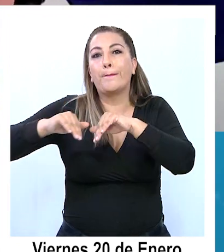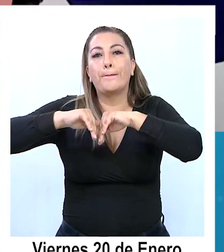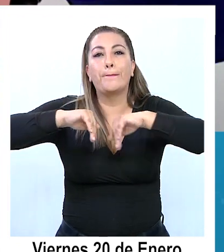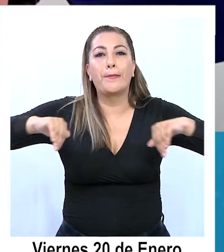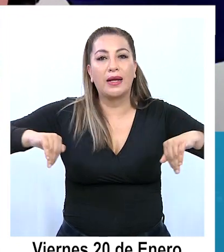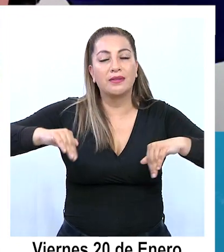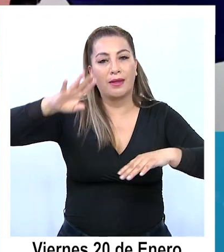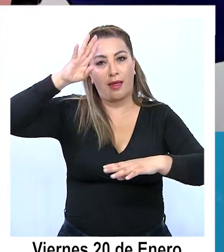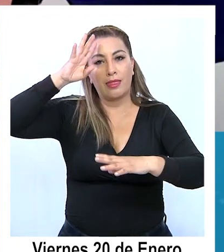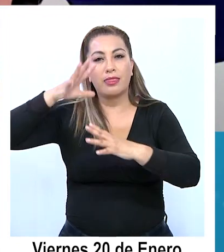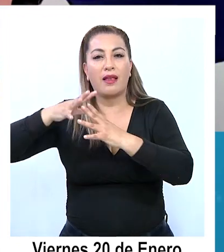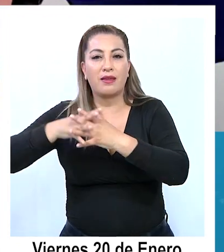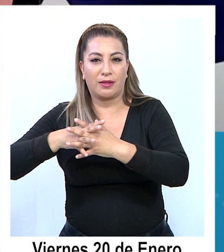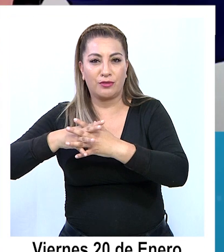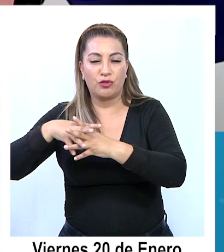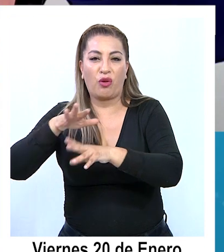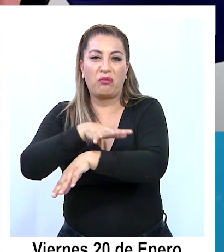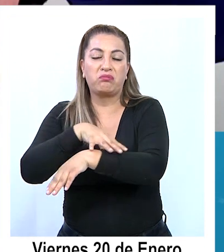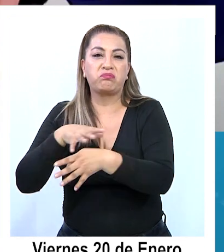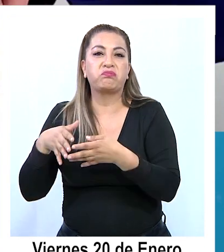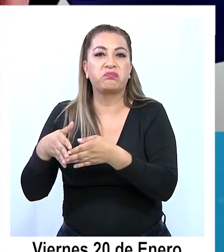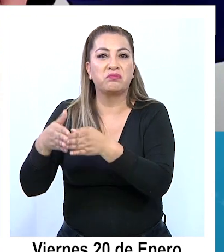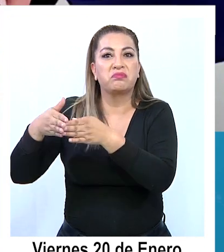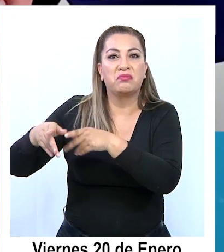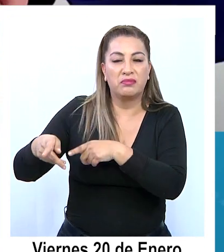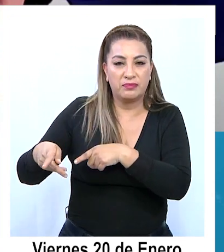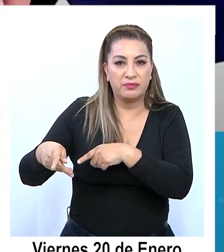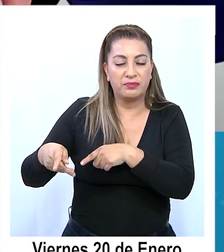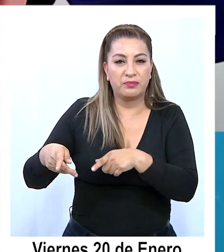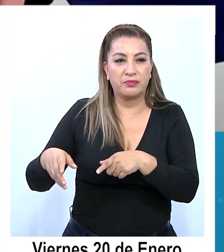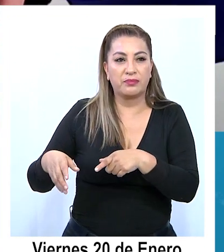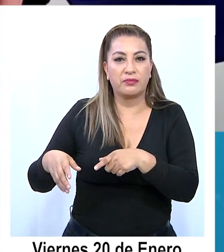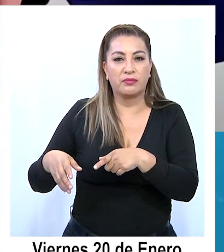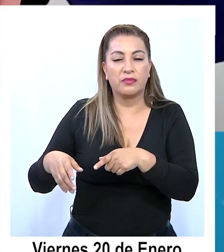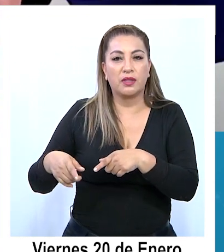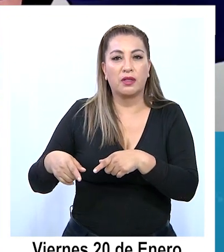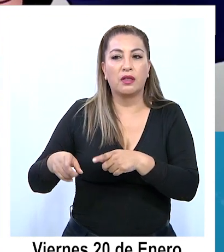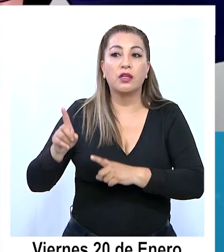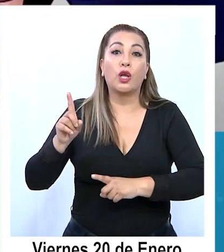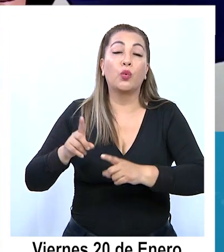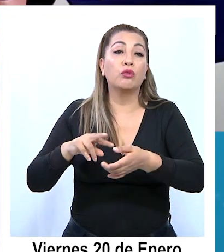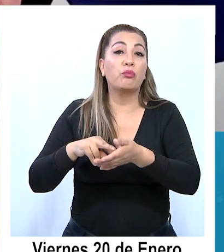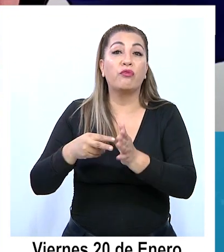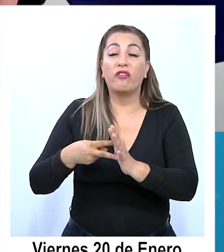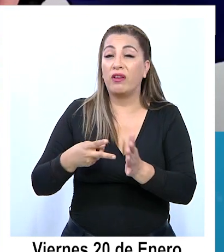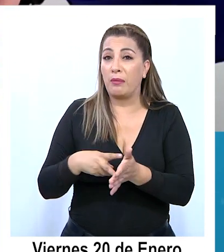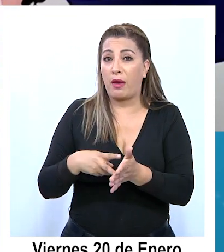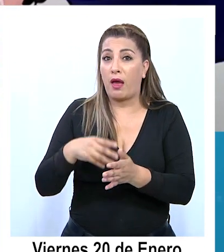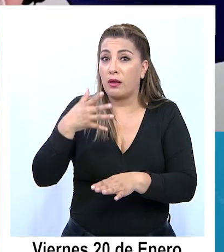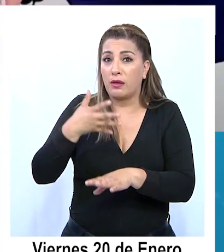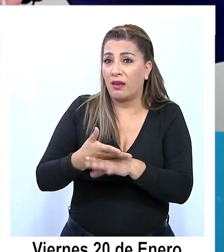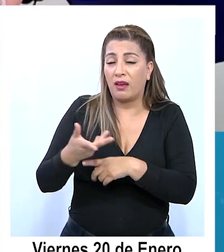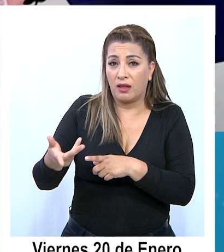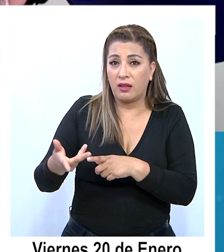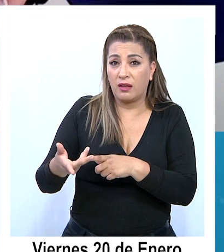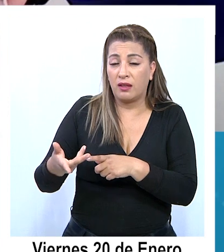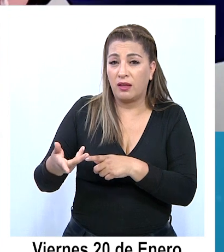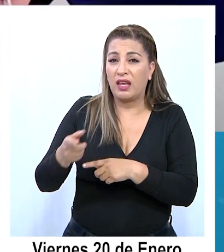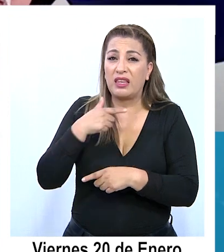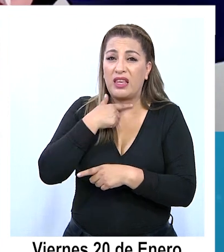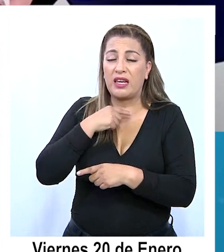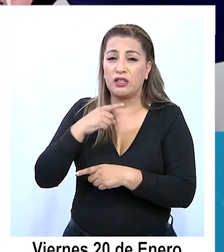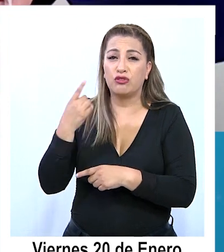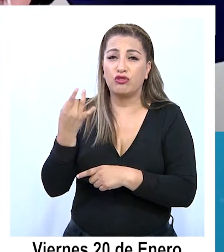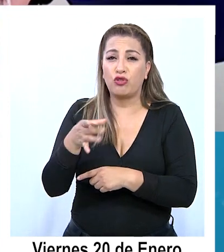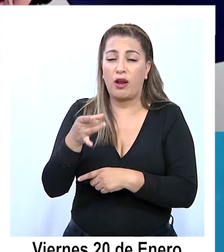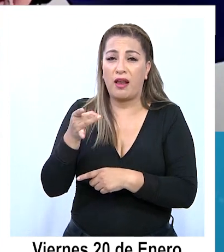Fuerzas Armadas y resguardando ciertos los problemas que eventualmente pueden derivarse de esto, porque efectivamente, cierto,